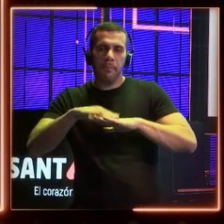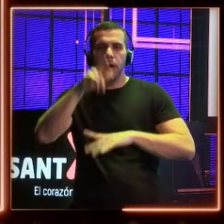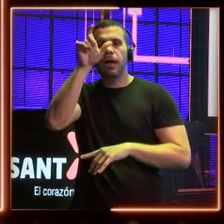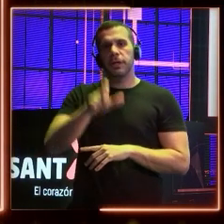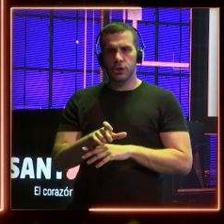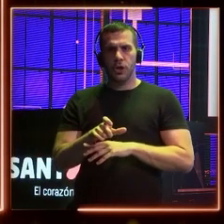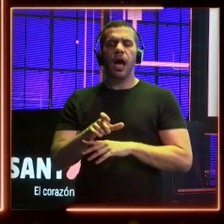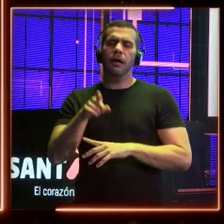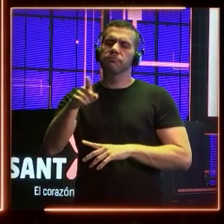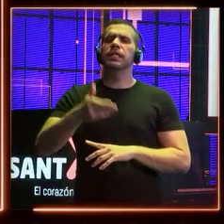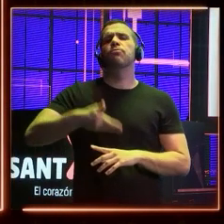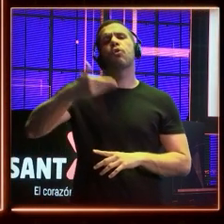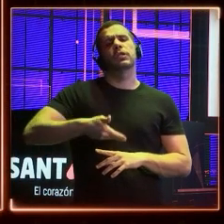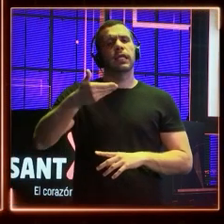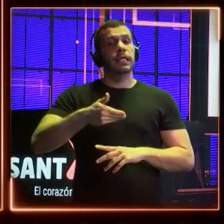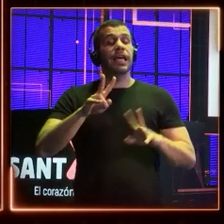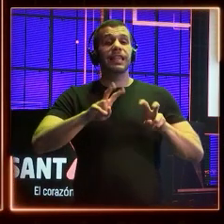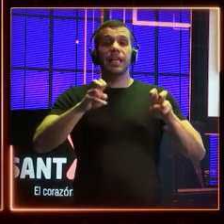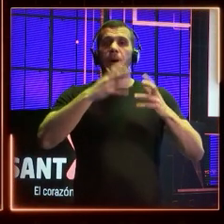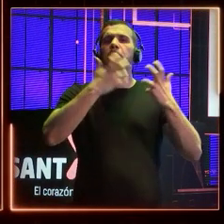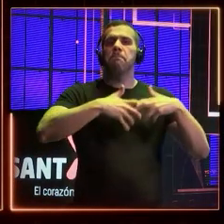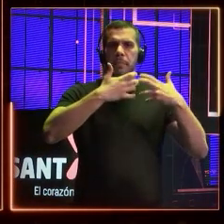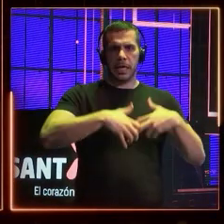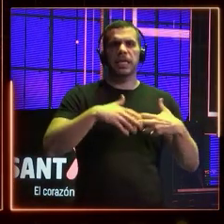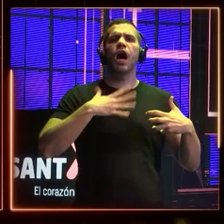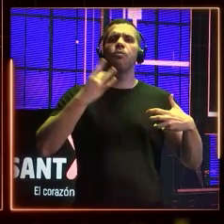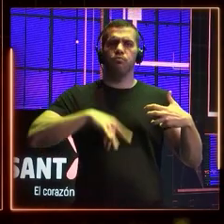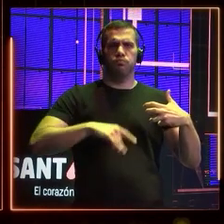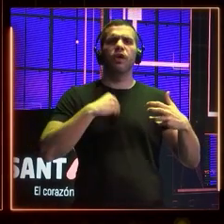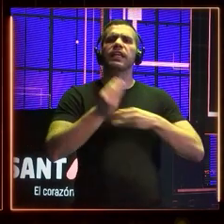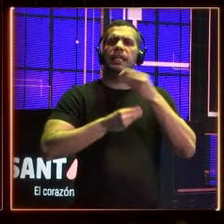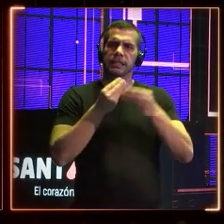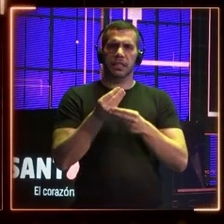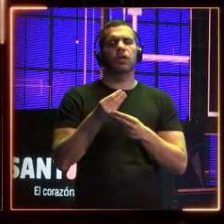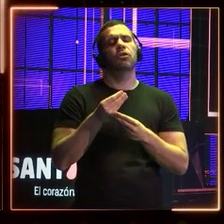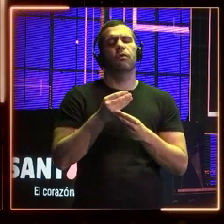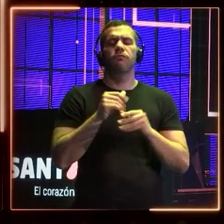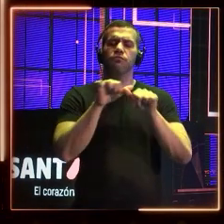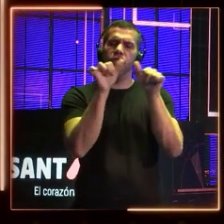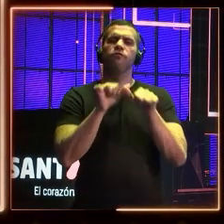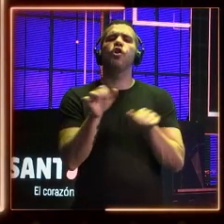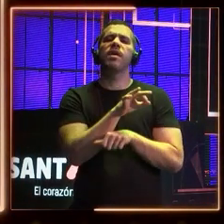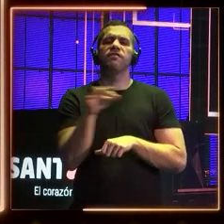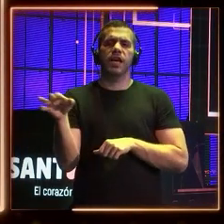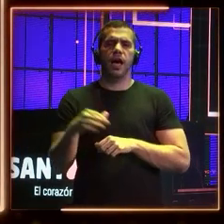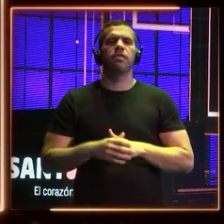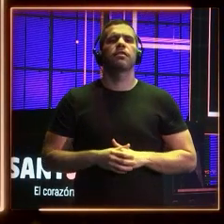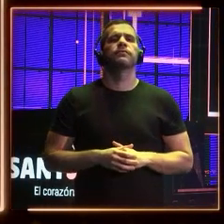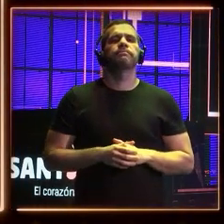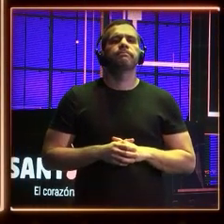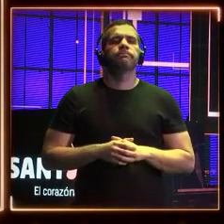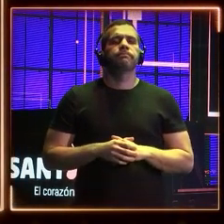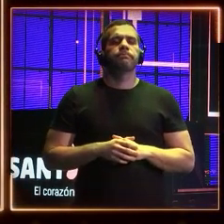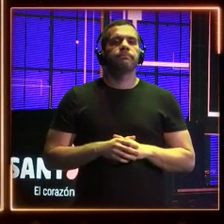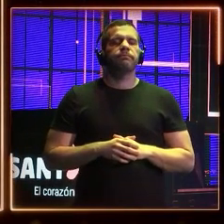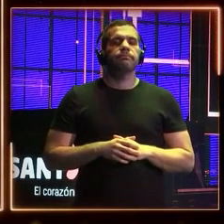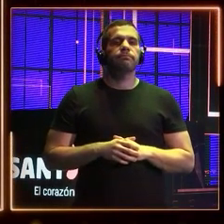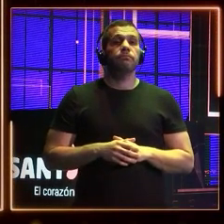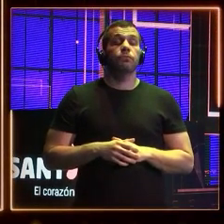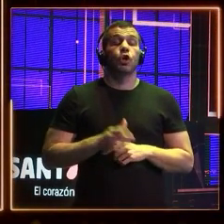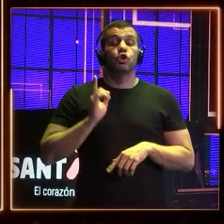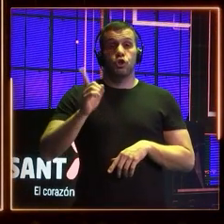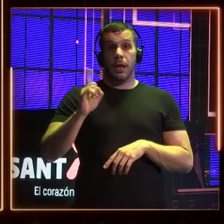dónde estamos viendo y las máquinas son capaces de hacerlo con bastante con bastante bastante precisión no solo en el reconocimiento de de de de